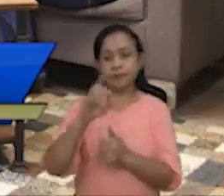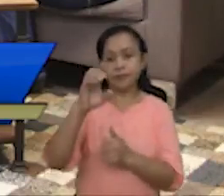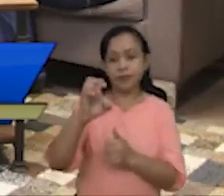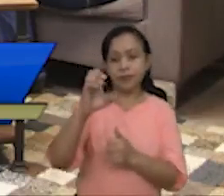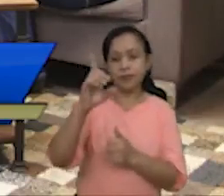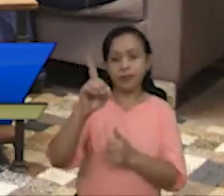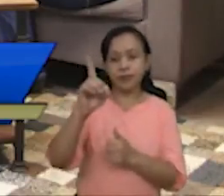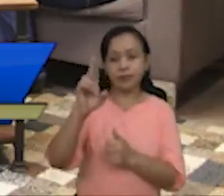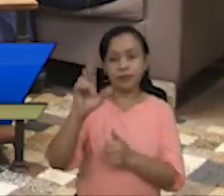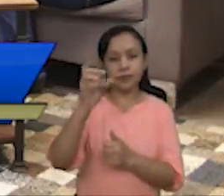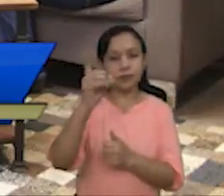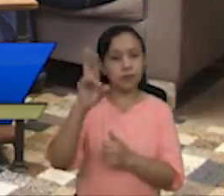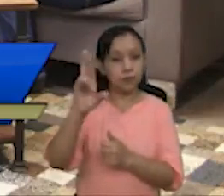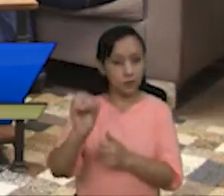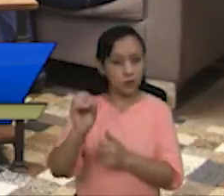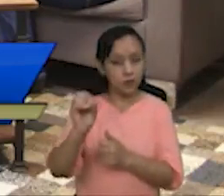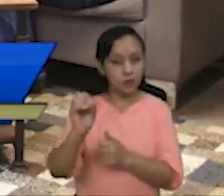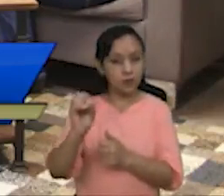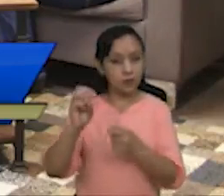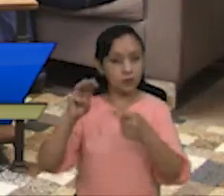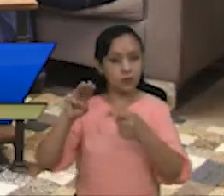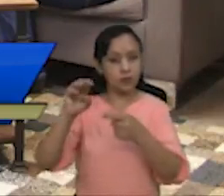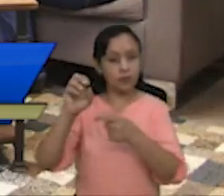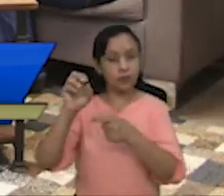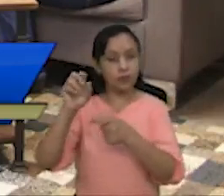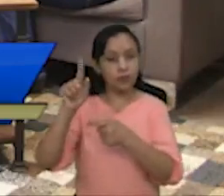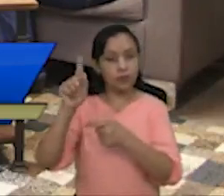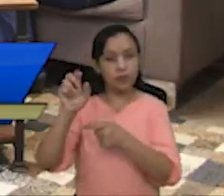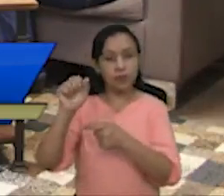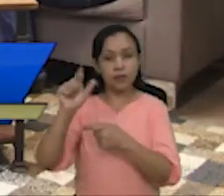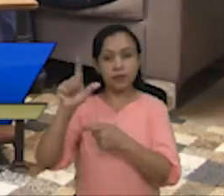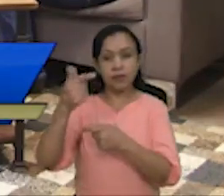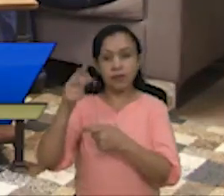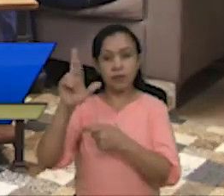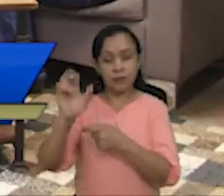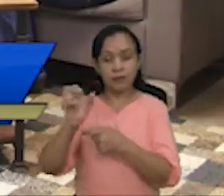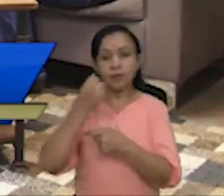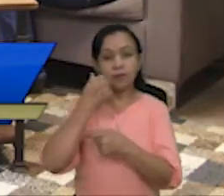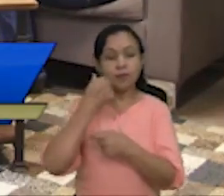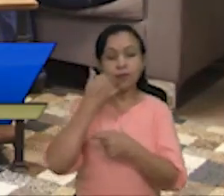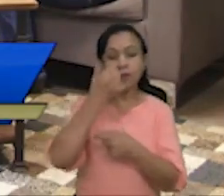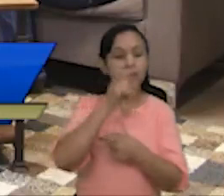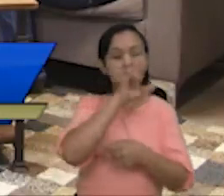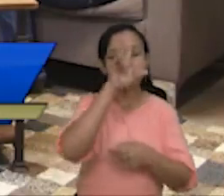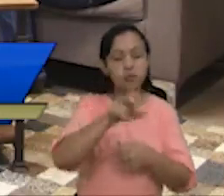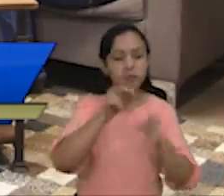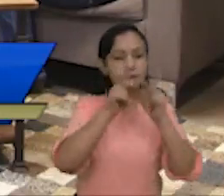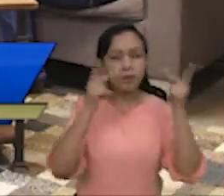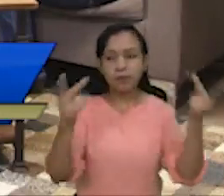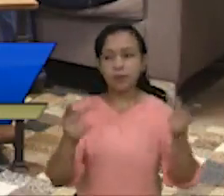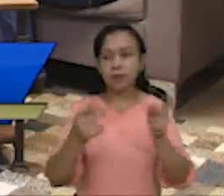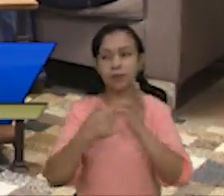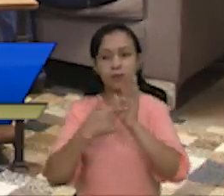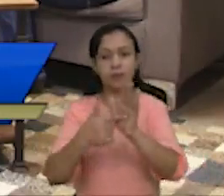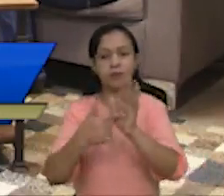prensa como a cualquier dueño. O los dueños de fincas que llamaban a los medios. No me gusta ponerme ejemplo,